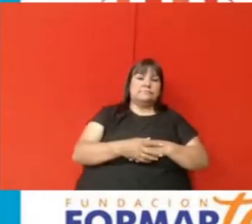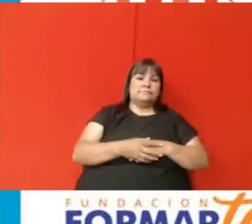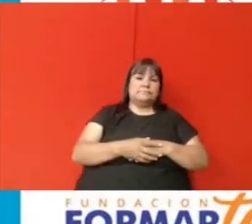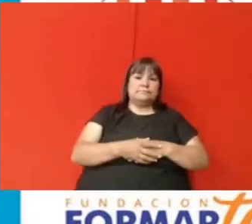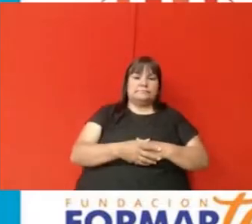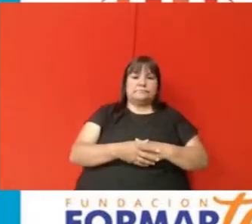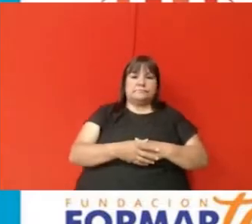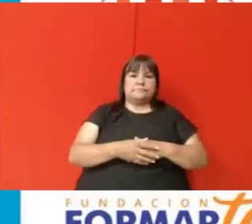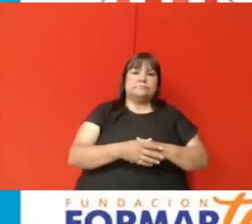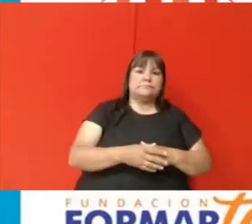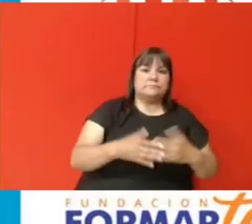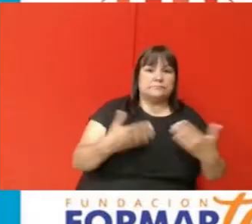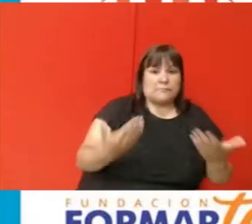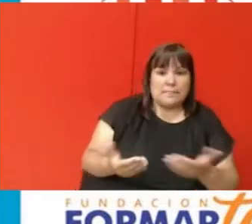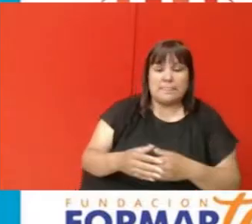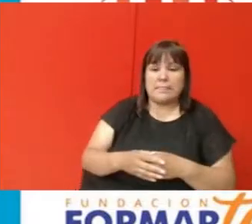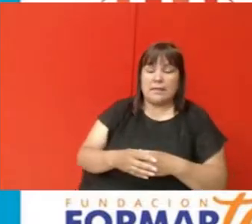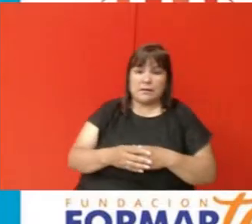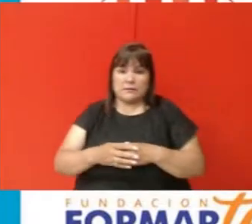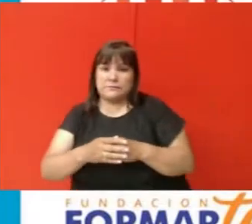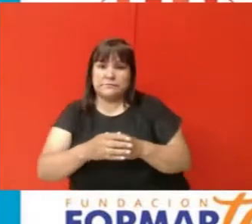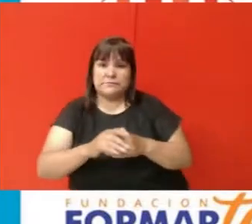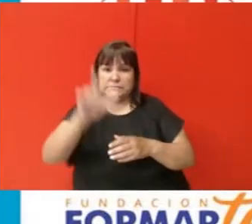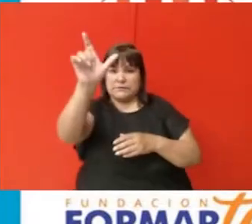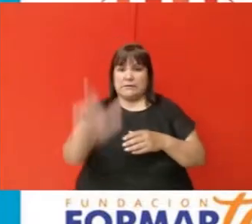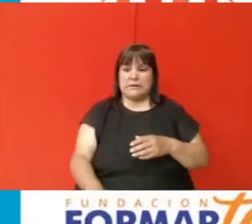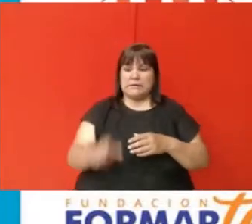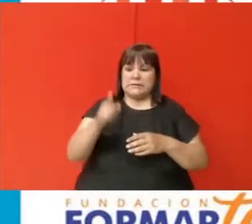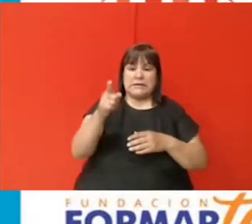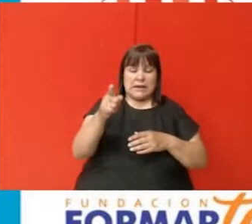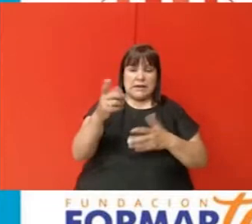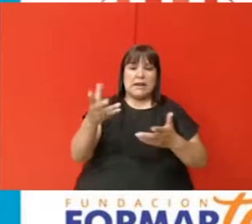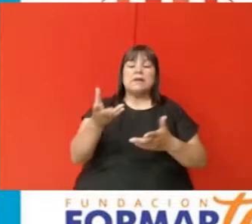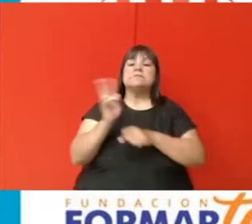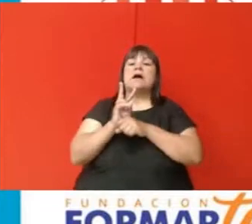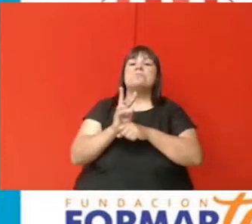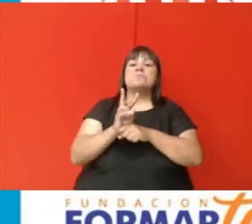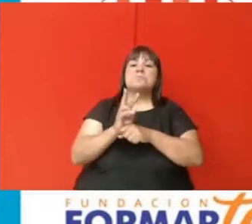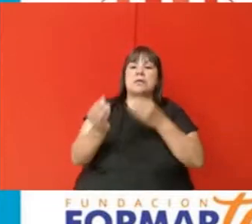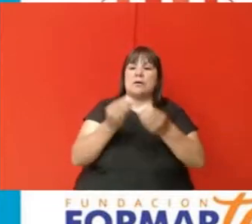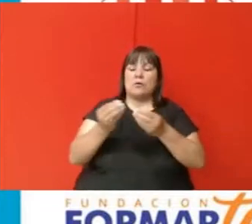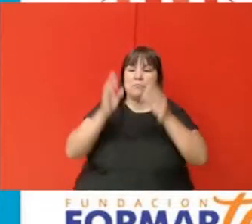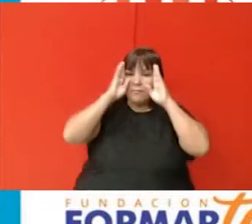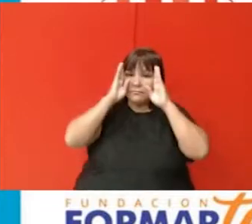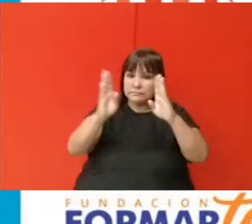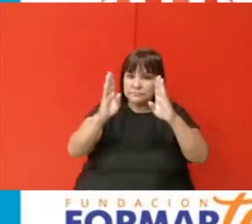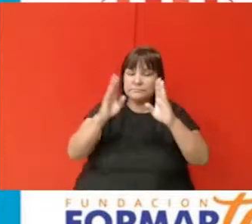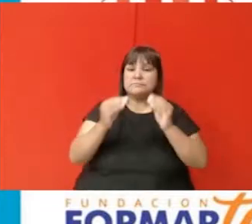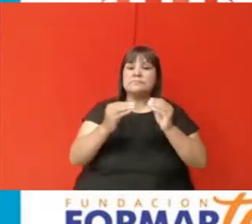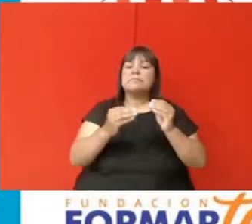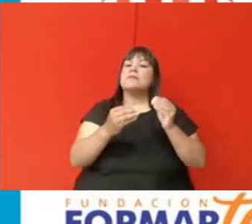La humanización entonces en el cuidado de personas mayores, podríamos decir que en este enfoque centrado a la persona tiene como estos